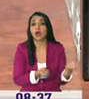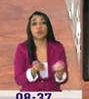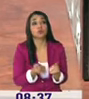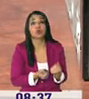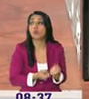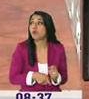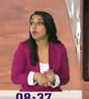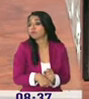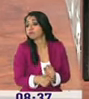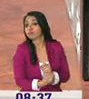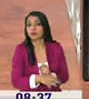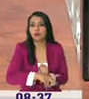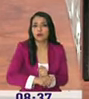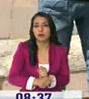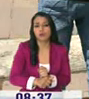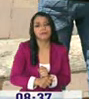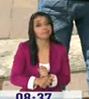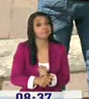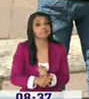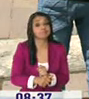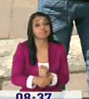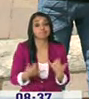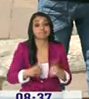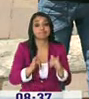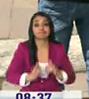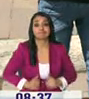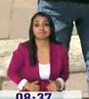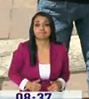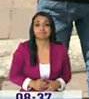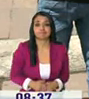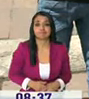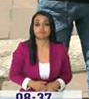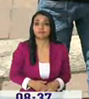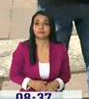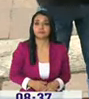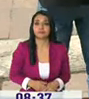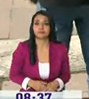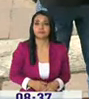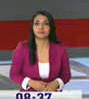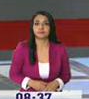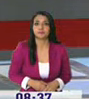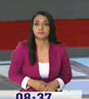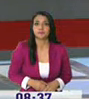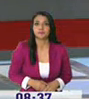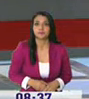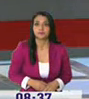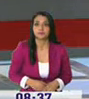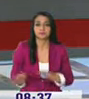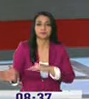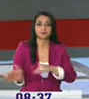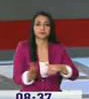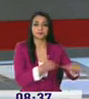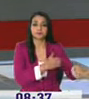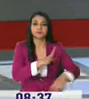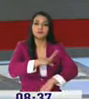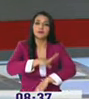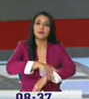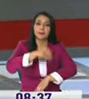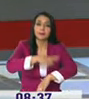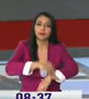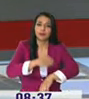tranquilos, pero no había obstáculos que los detenga. En Quito informó Iván Casamen. Vamos a ir a Quevedo. Allá un